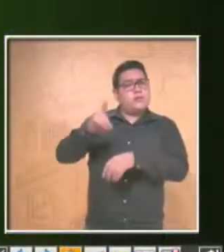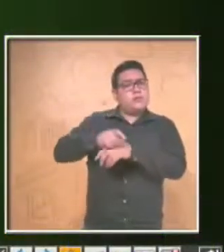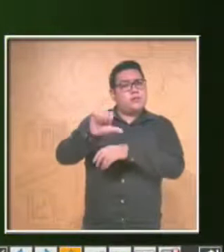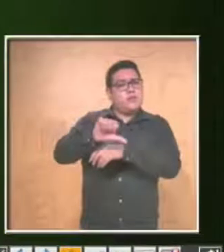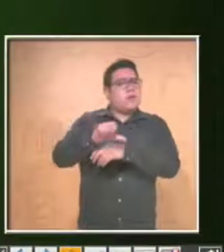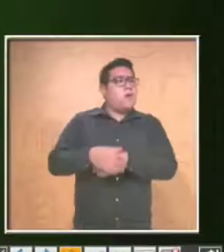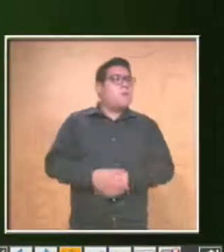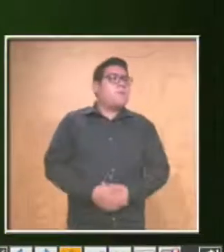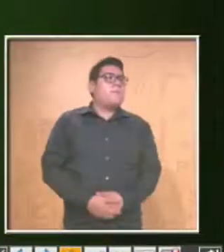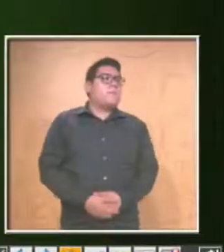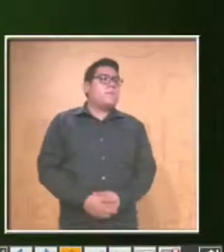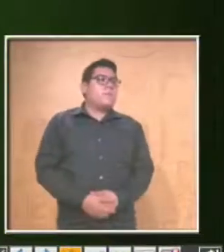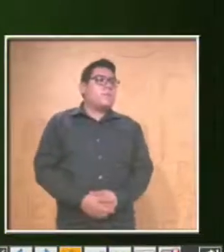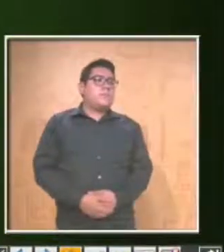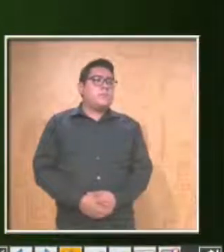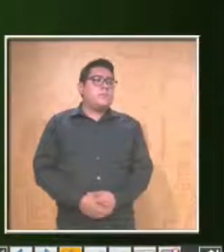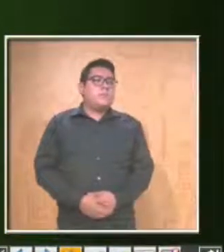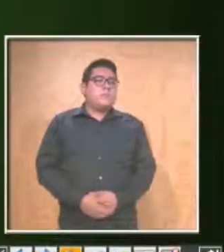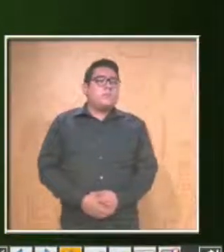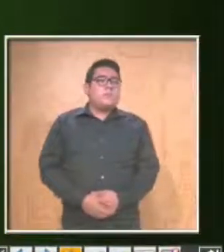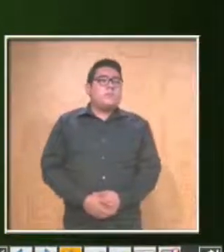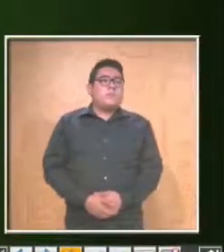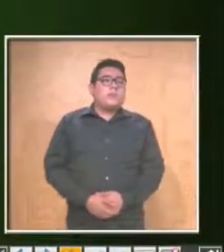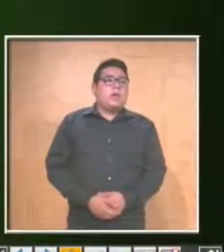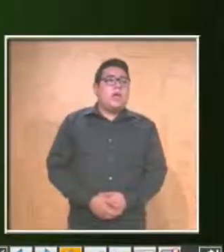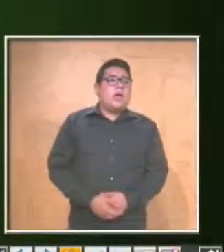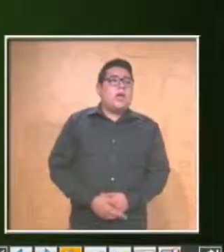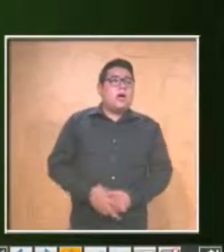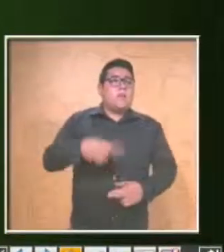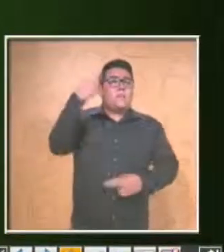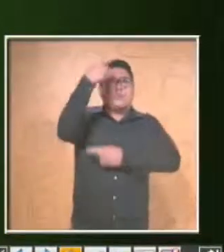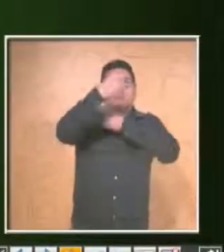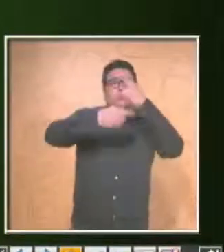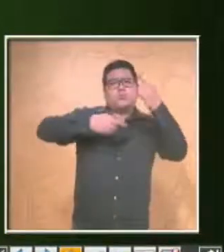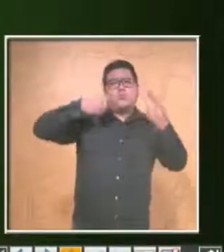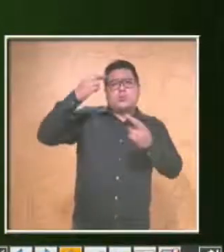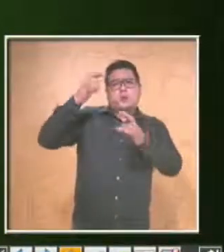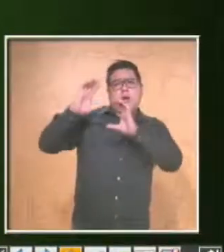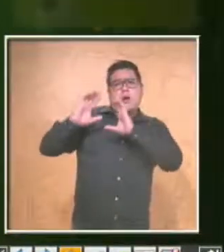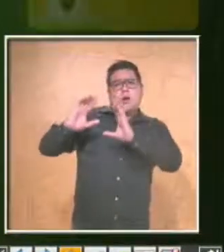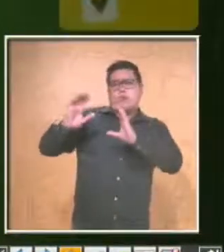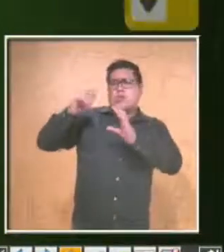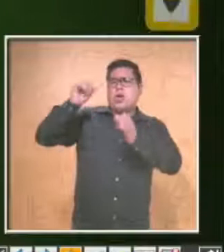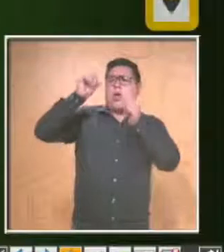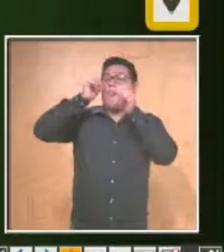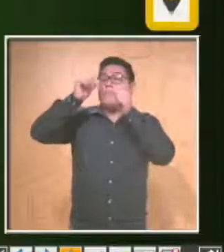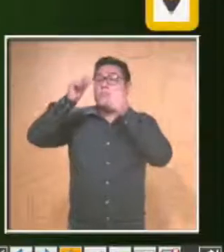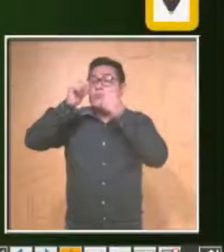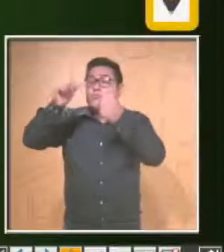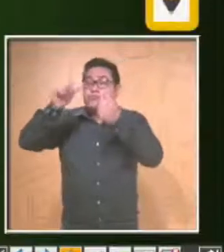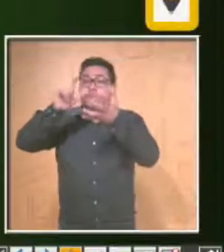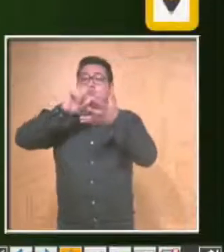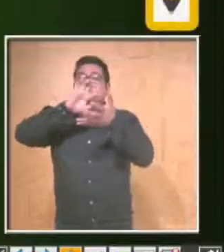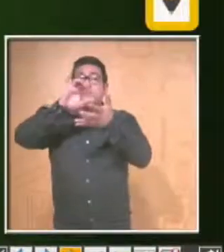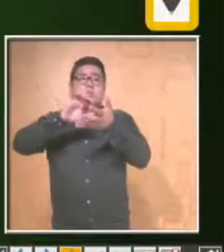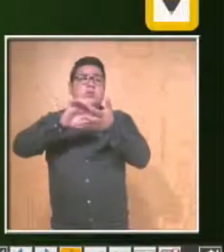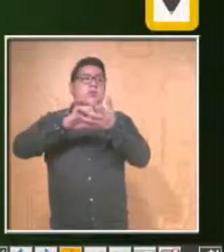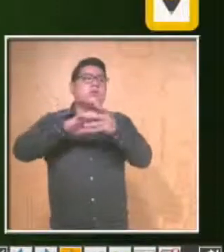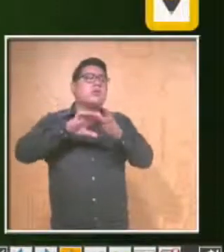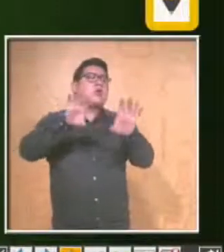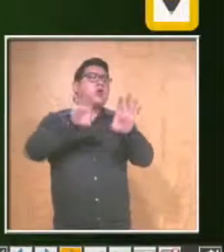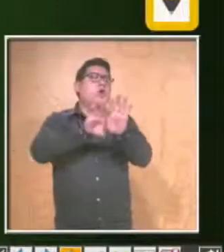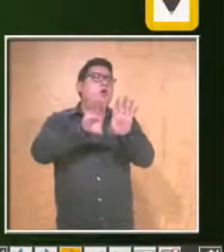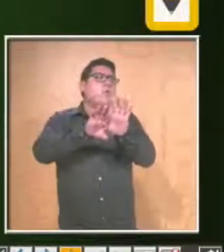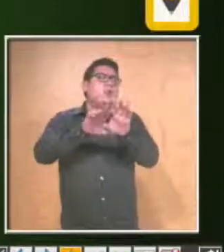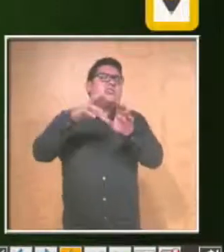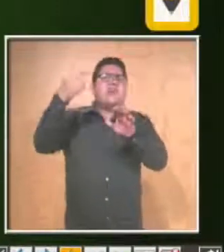esta primera parte, donde hay que revisar con cuidado lo que nos pide el reactivo. Es la forma de movilidad de los grupos